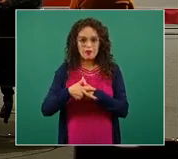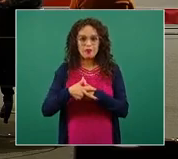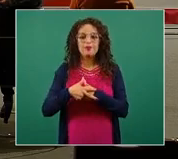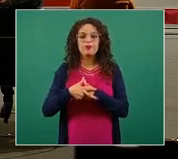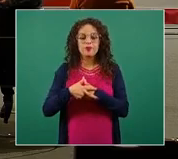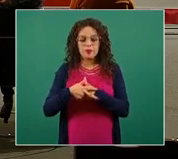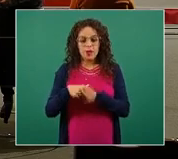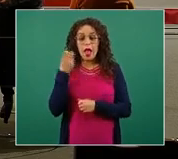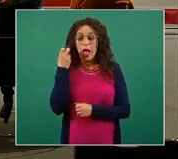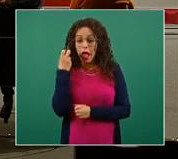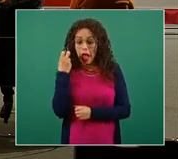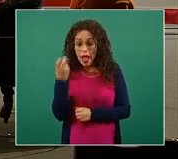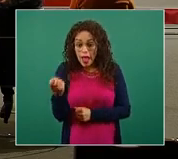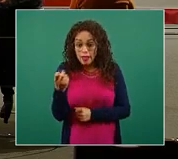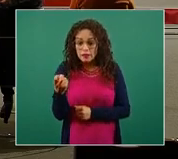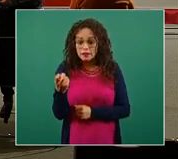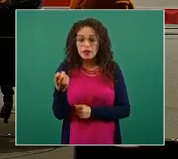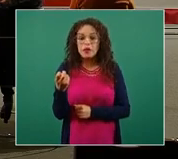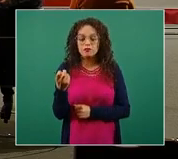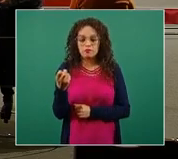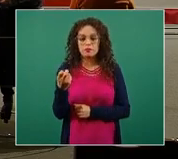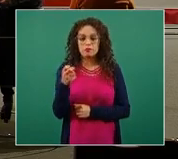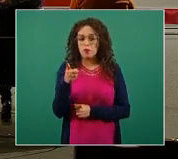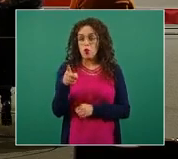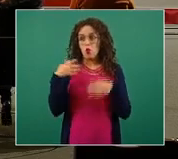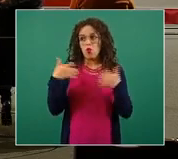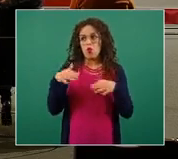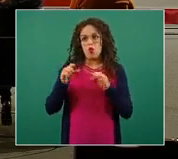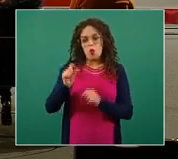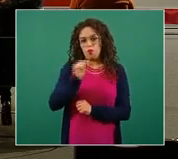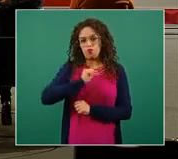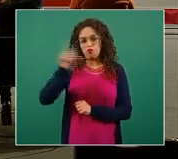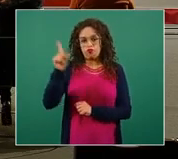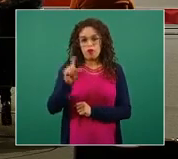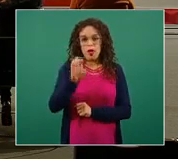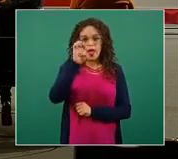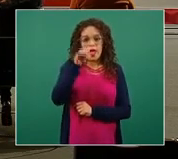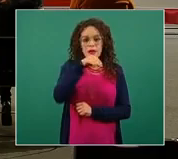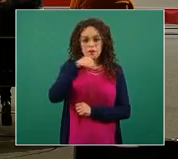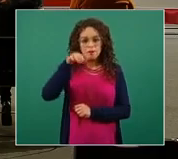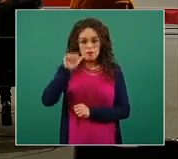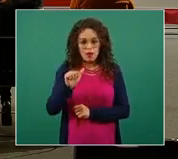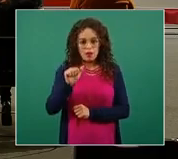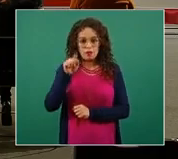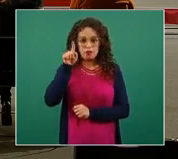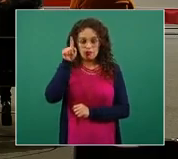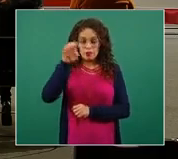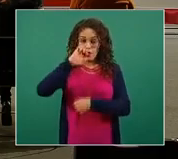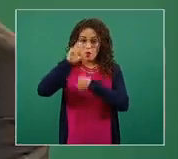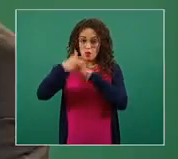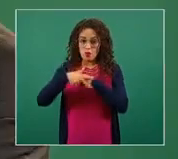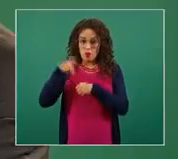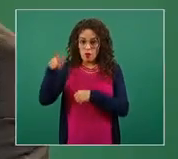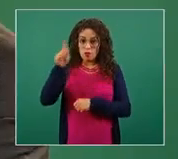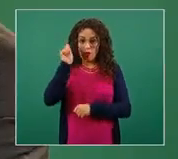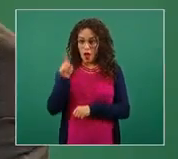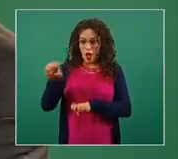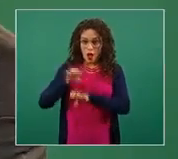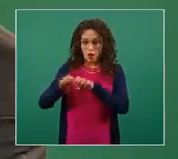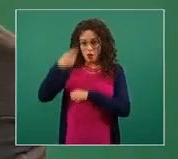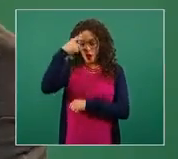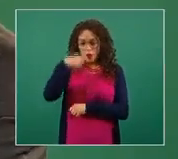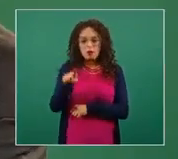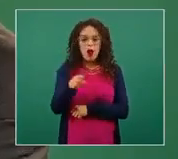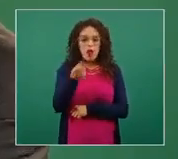es esta muy prestigiada EMA, Agencia Europea de Medicamentos. Estas agencias tienen